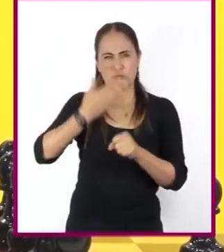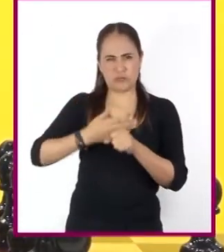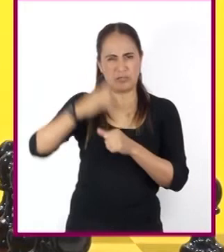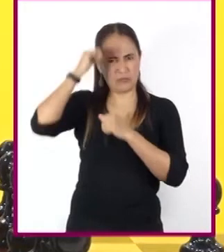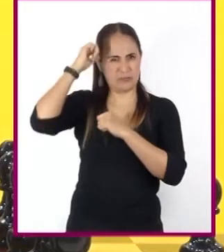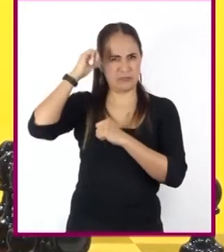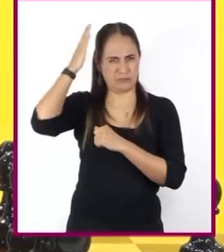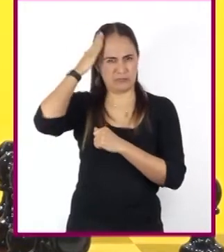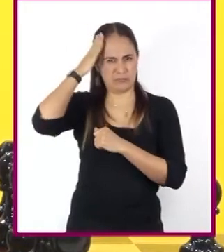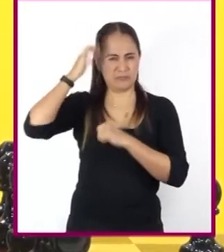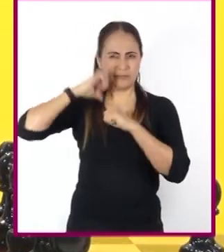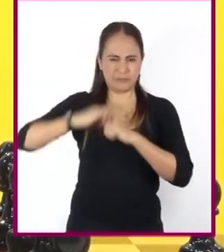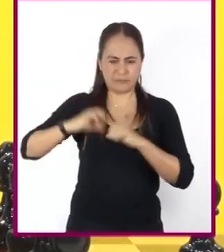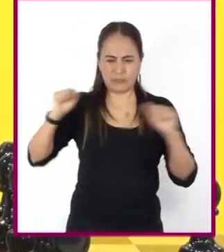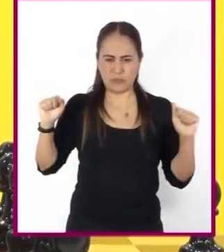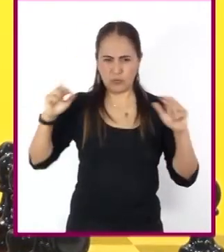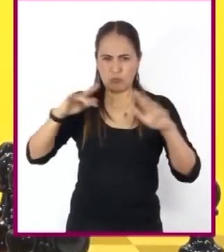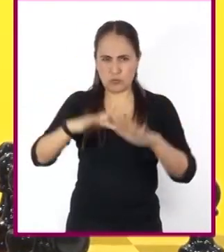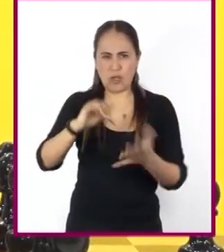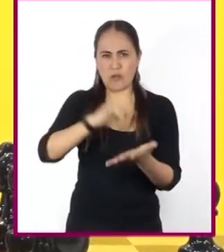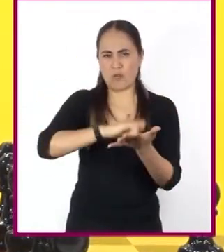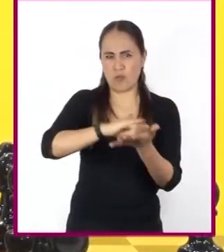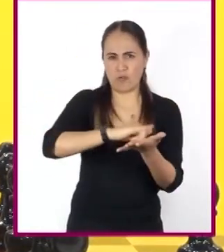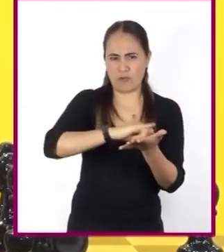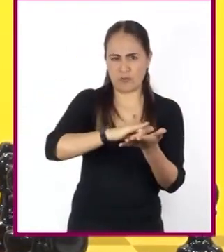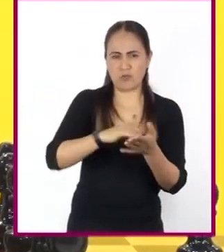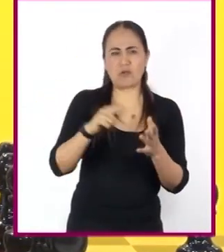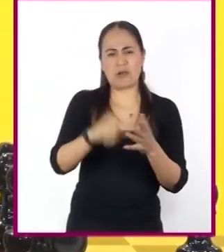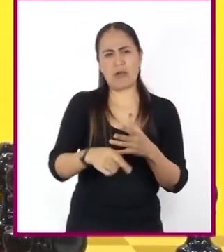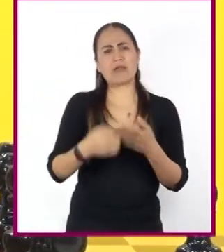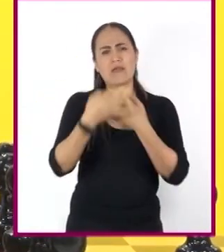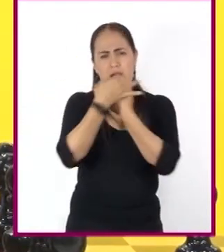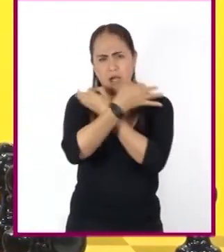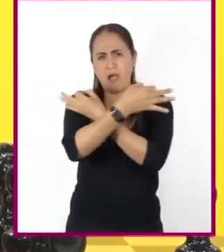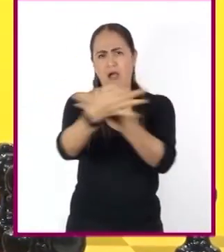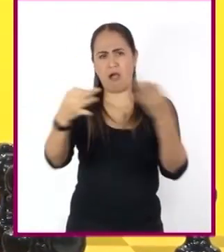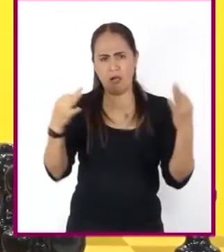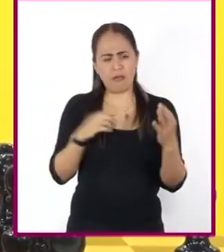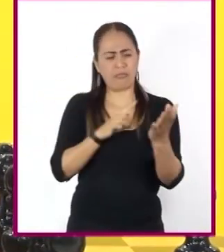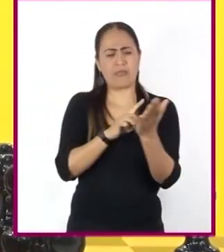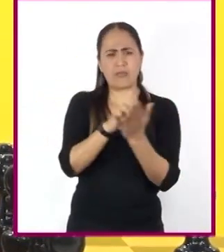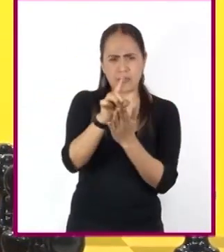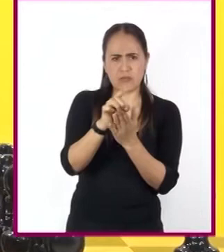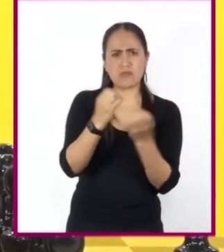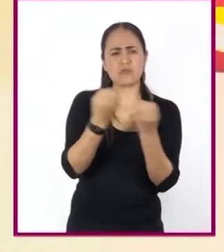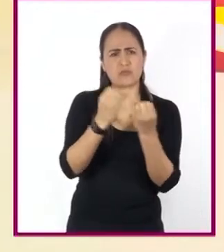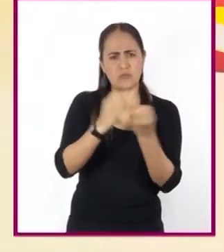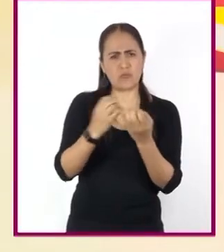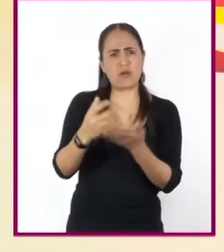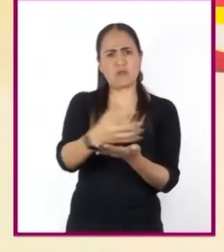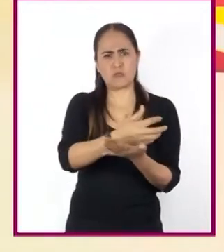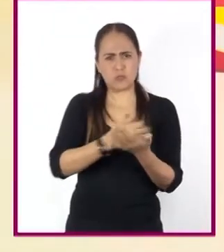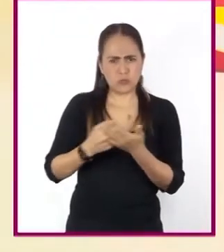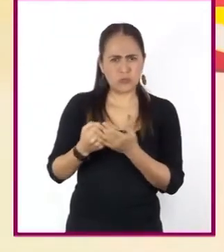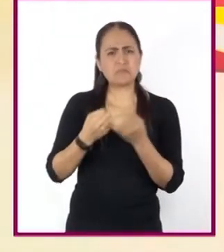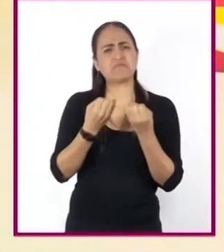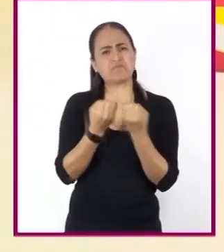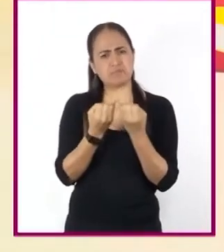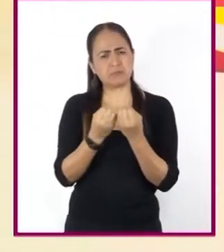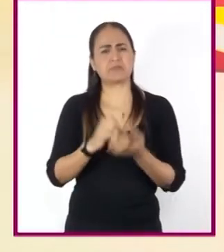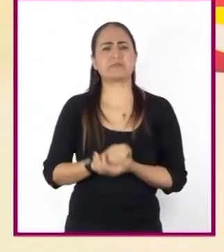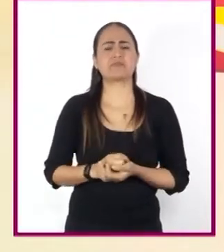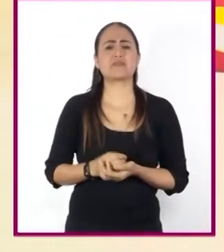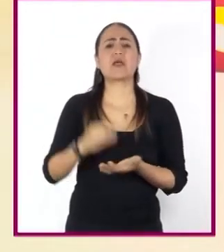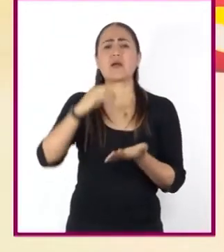York y fruto de esta reunión, los colonos emitieron la Declaración de Derechos y Reivindicaciones, en la que quedó plasmado